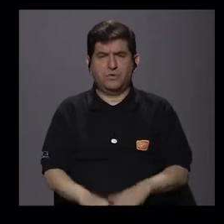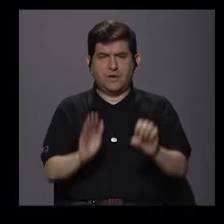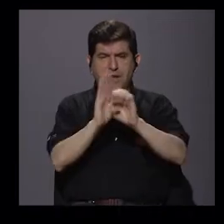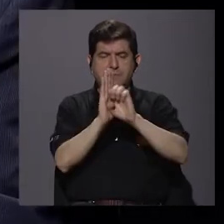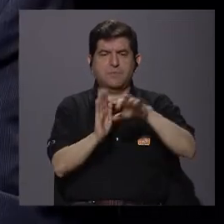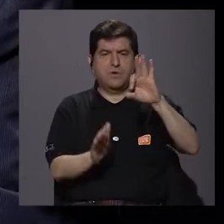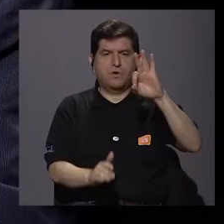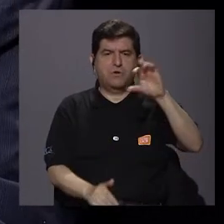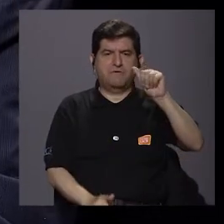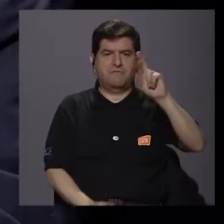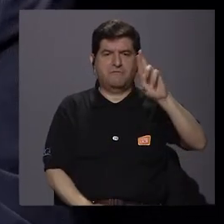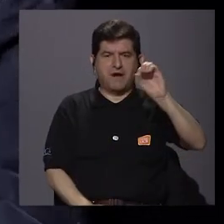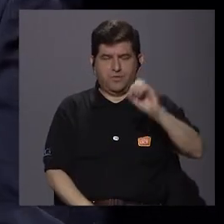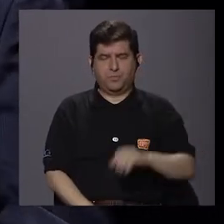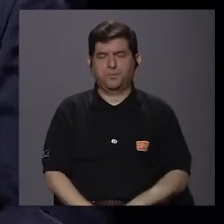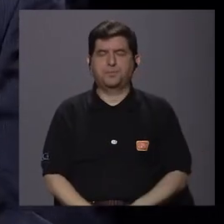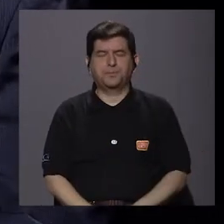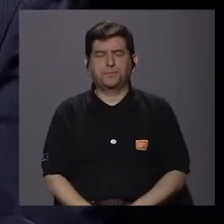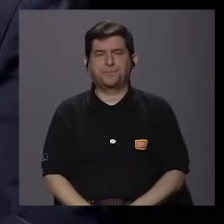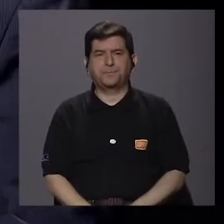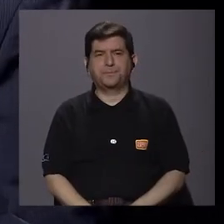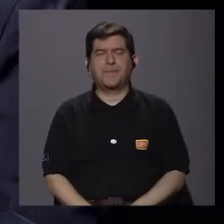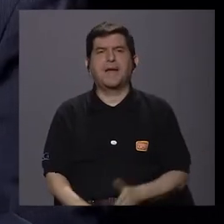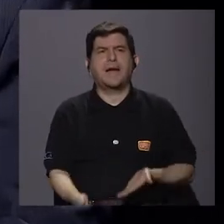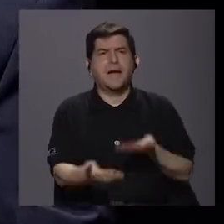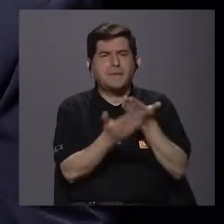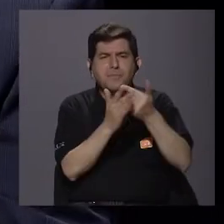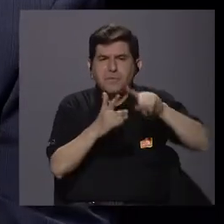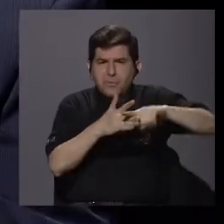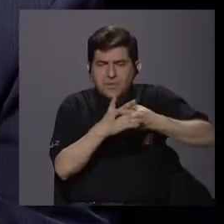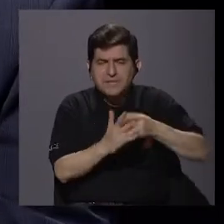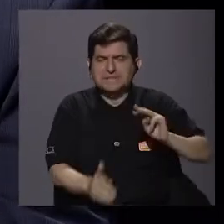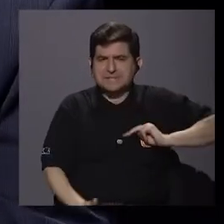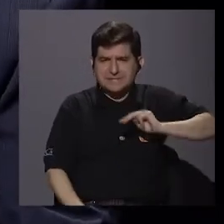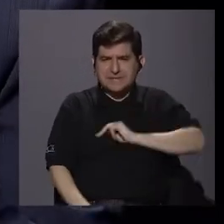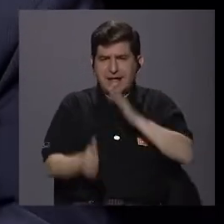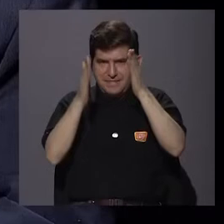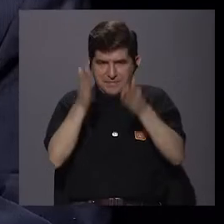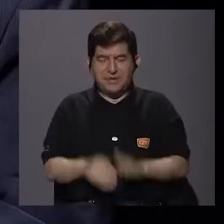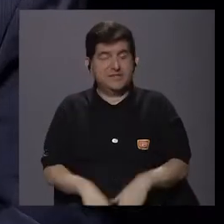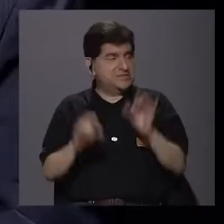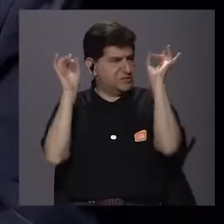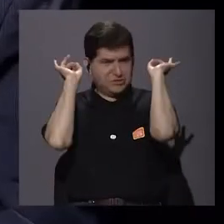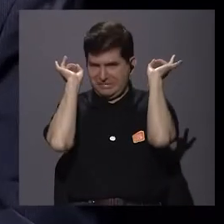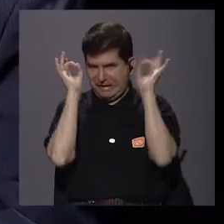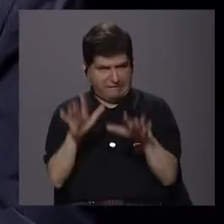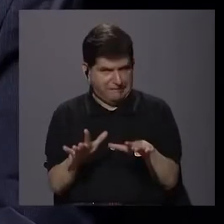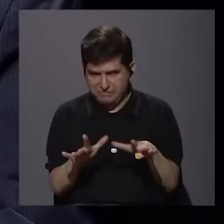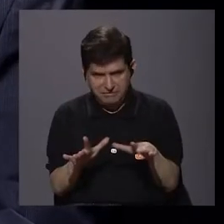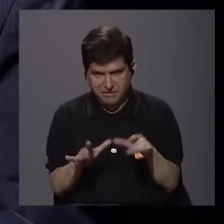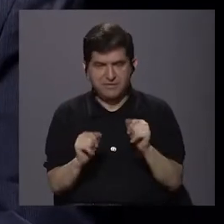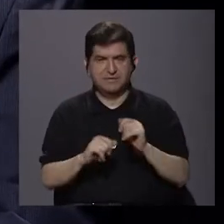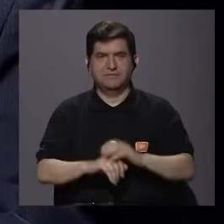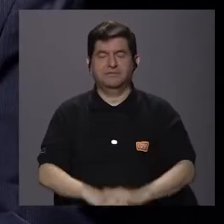es faro vamos a ver la propuesta inicial del ministro era desastrosa